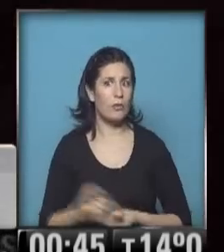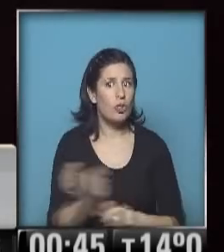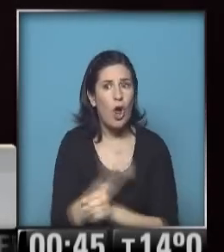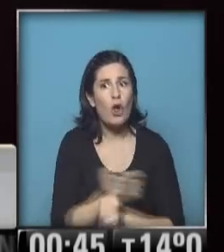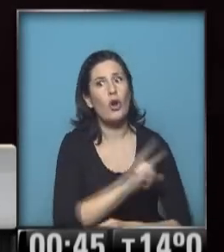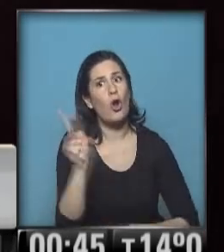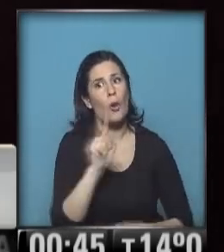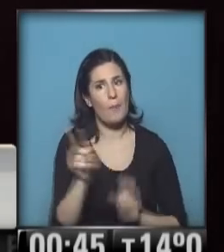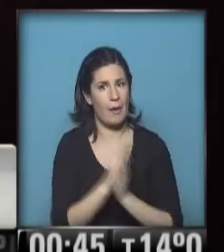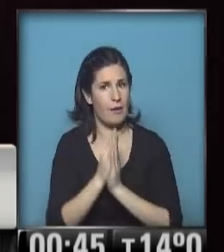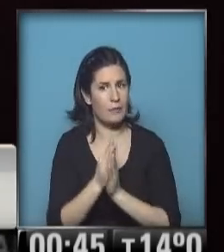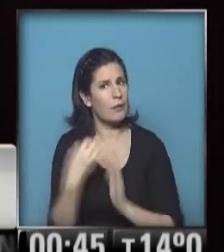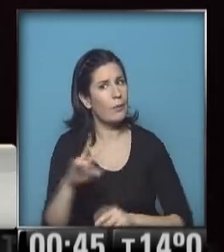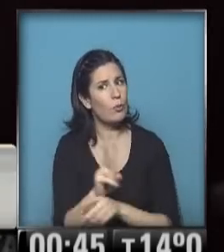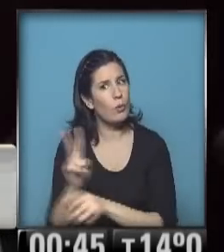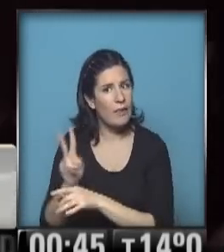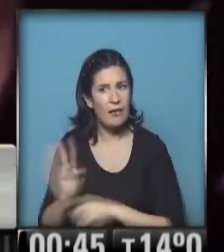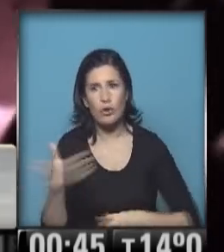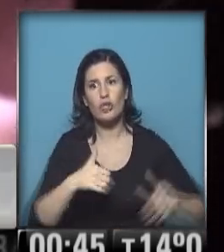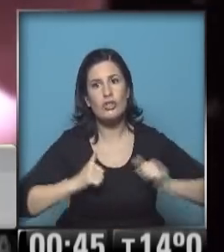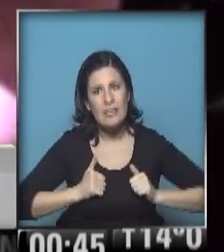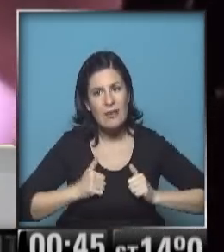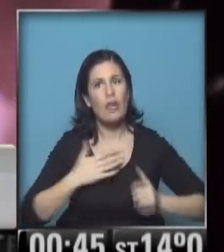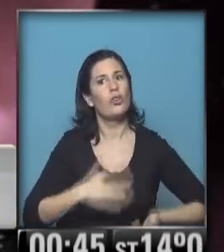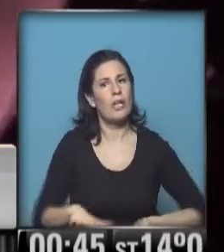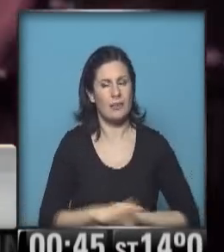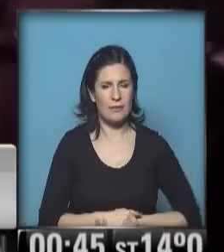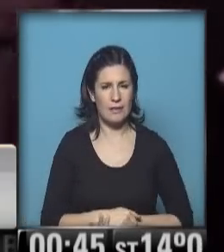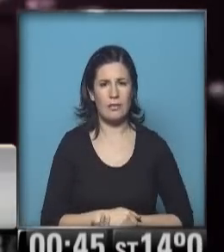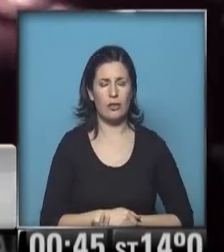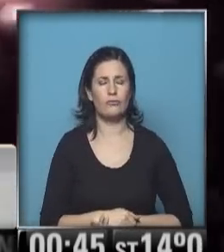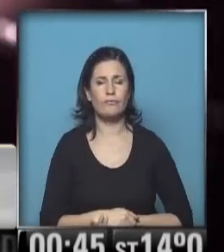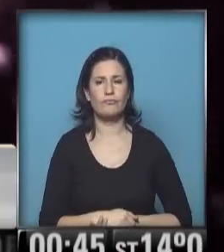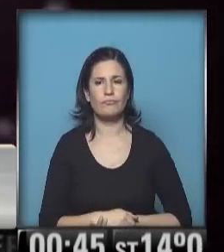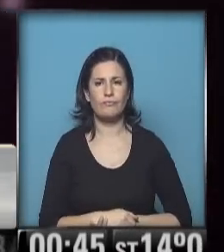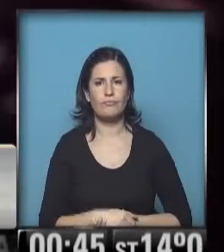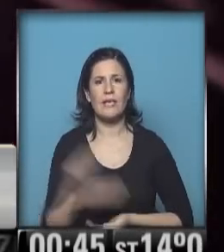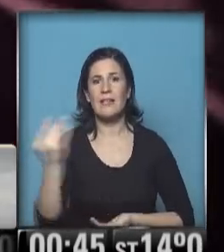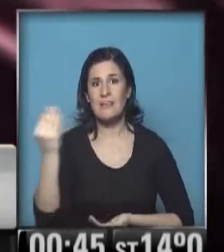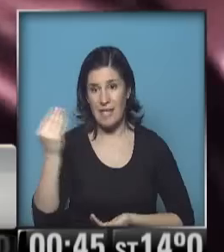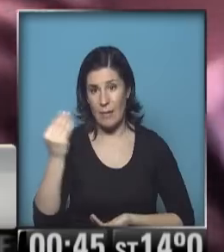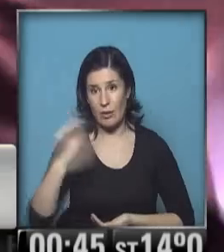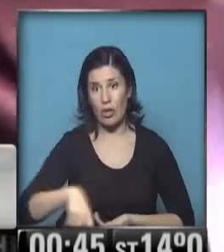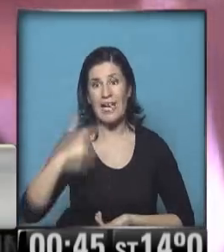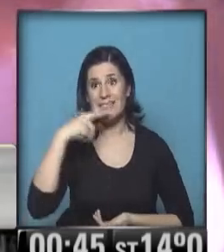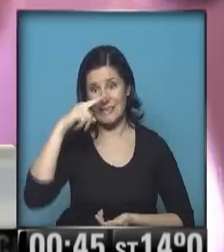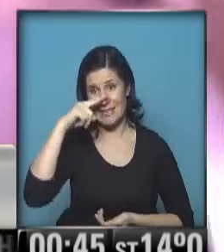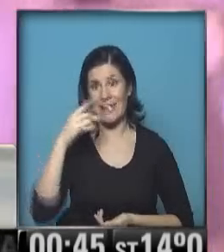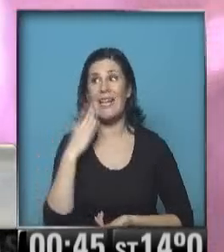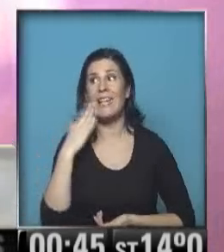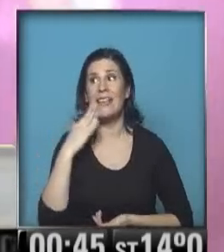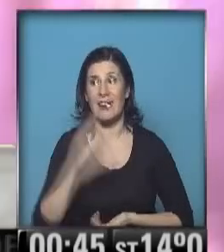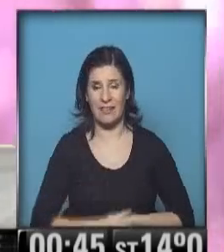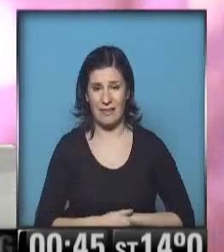estudio 1. Deja, porque sea. Sentadito, tranquilito, a ver, tranquilito. Exactamente. Así que el sábado a las 19 horas, El Mató lo va a transmitir